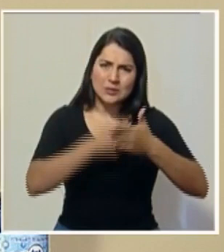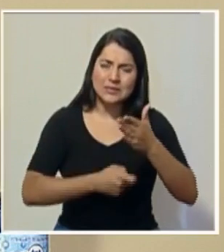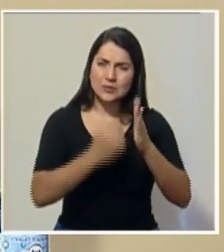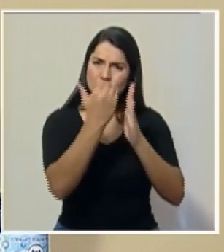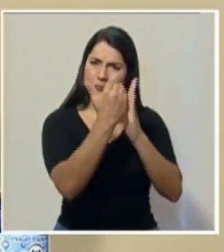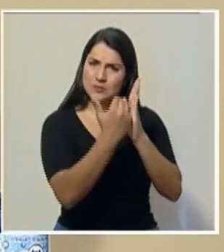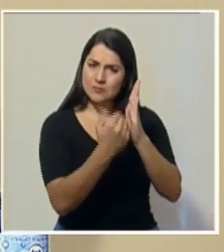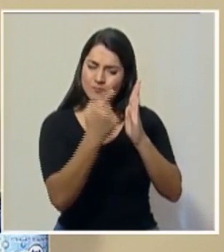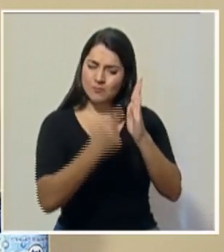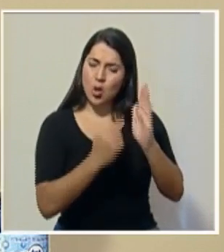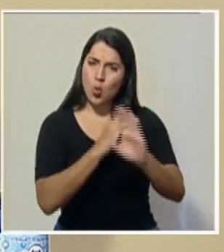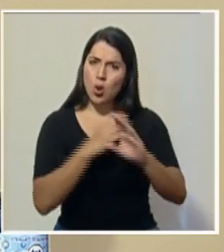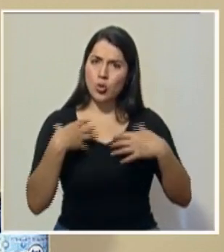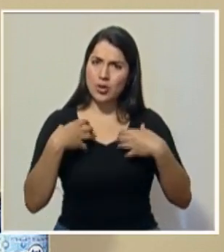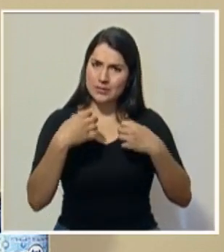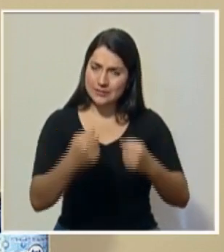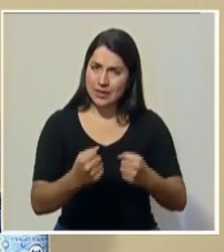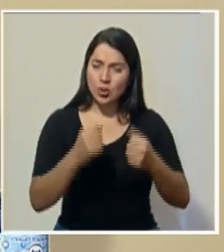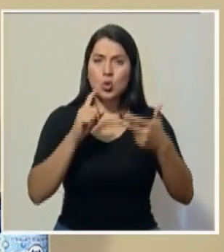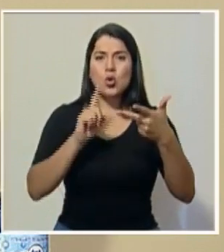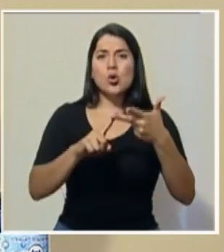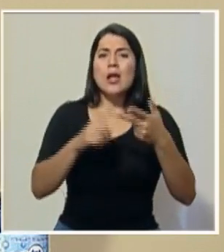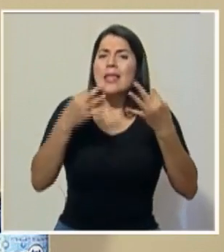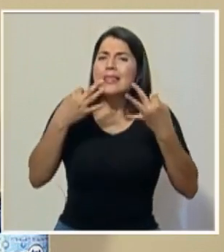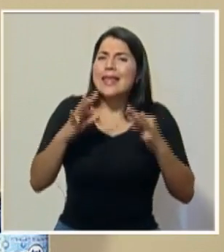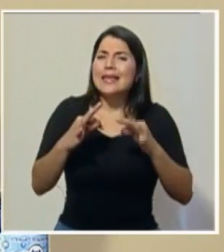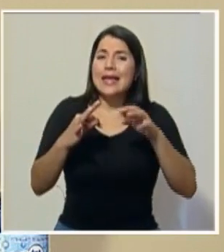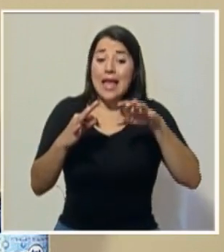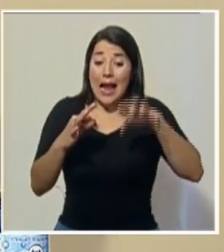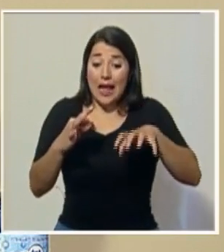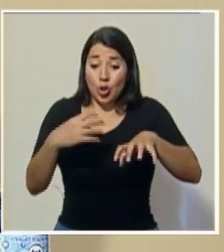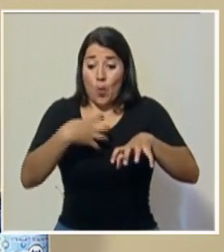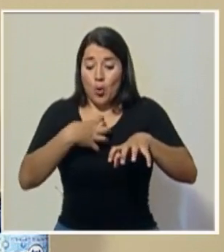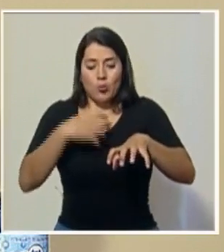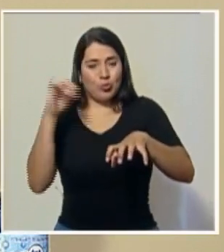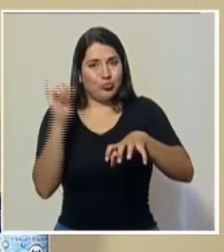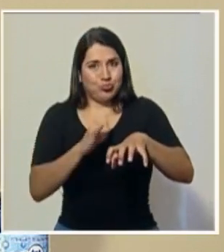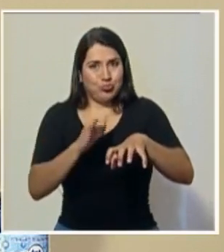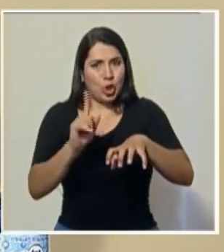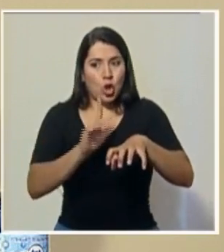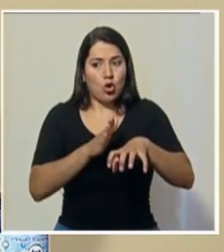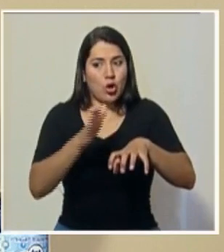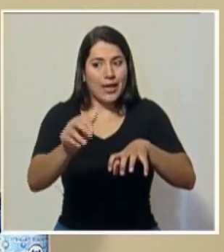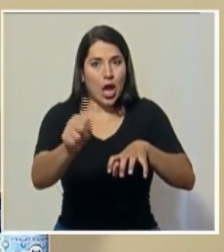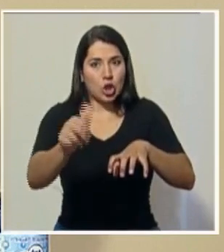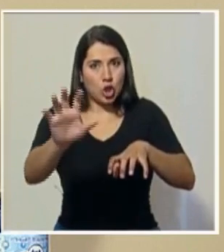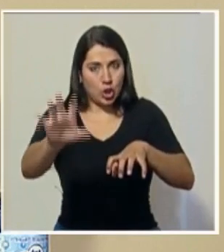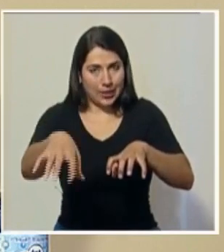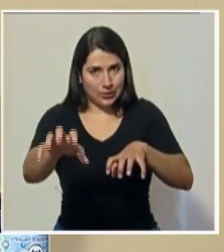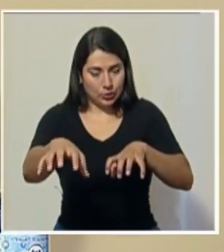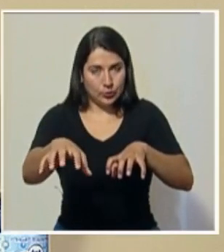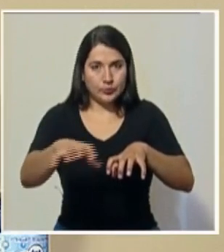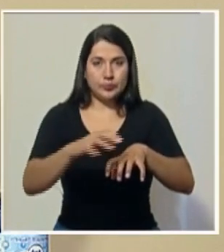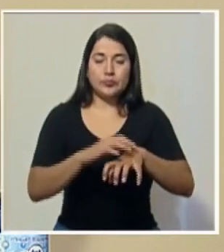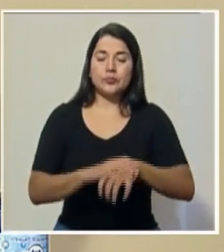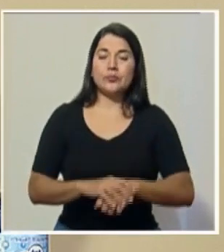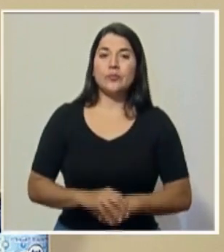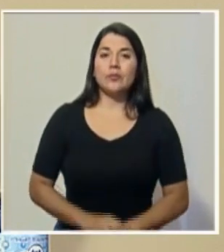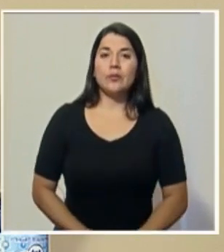protocolos, consumo, ojalá en la medida de lo posible local, no salir del cantón para hacer los consumos